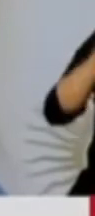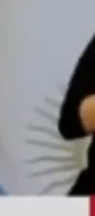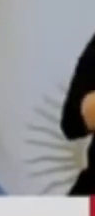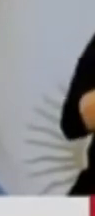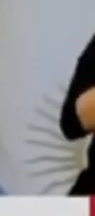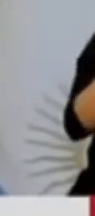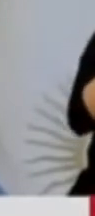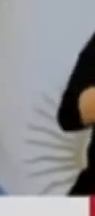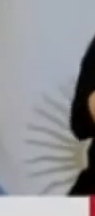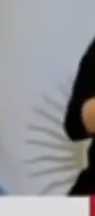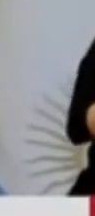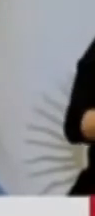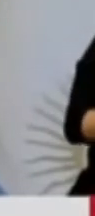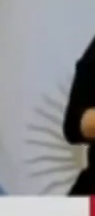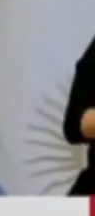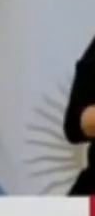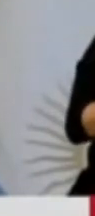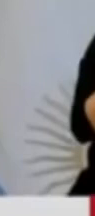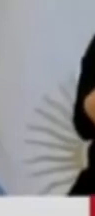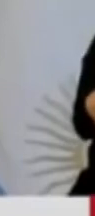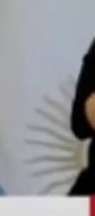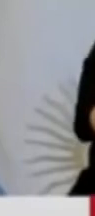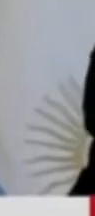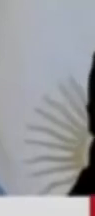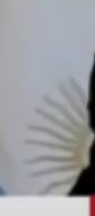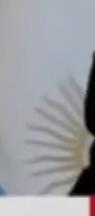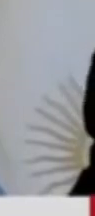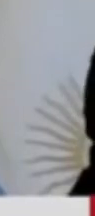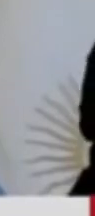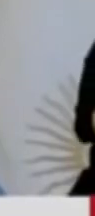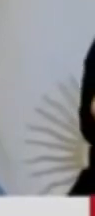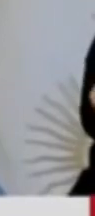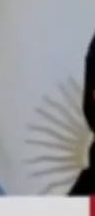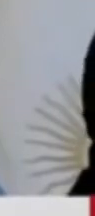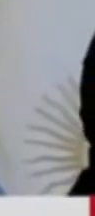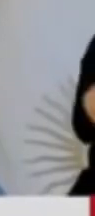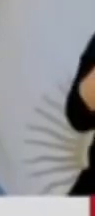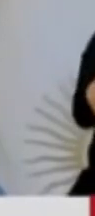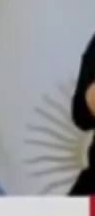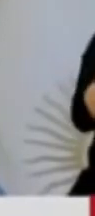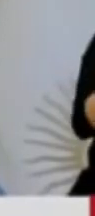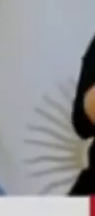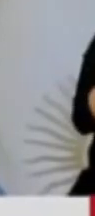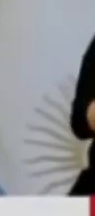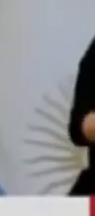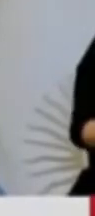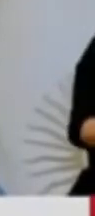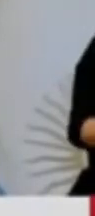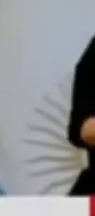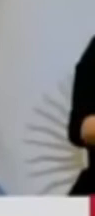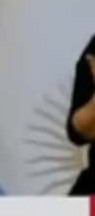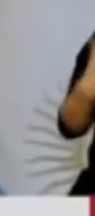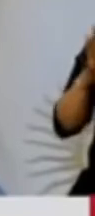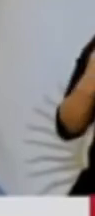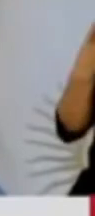familiar conveniente para que acrediten debidamente residencia definitiva en la provincia respectiva, quienes podrán